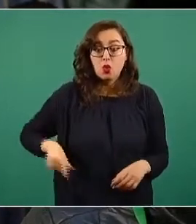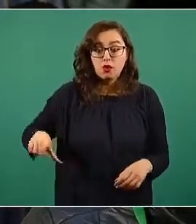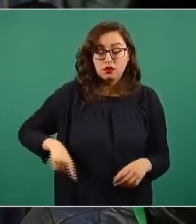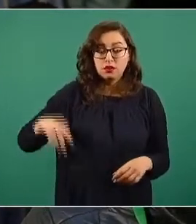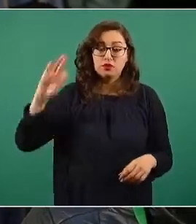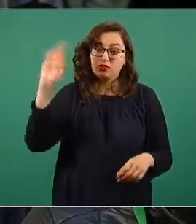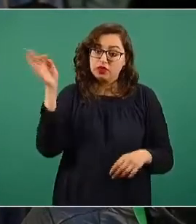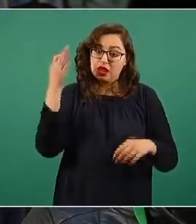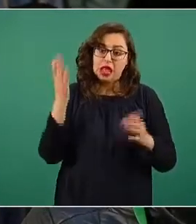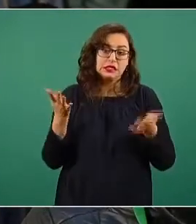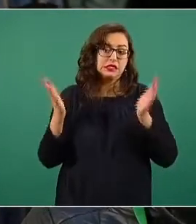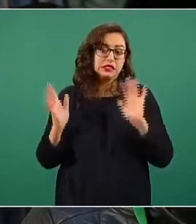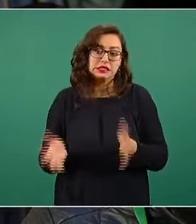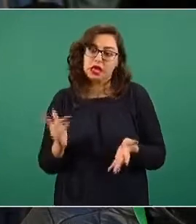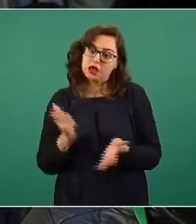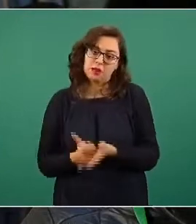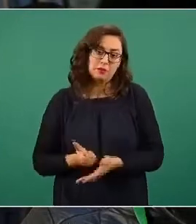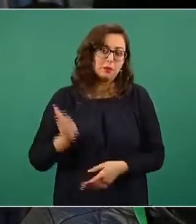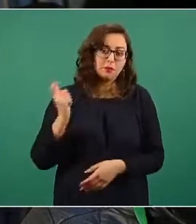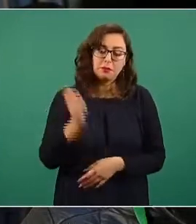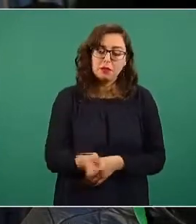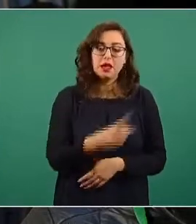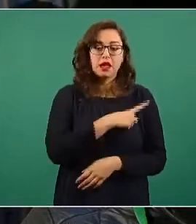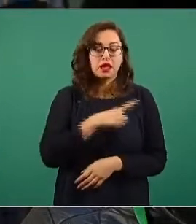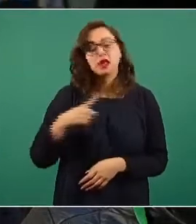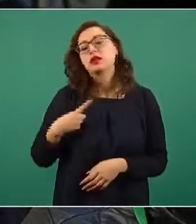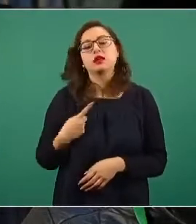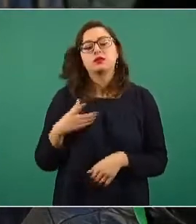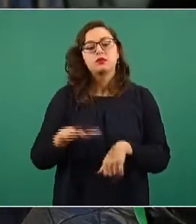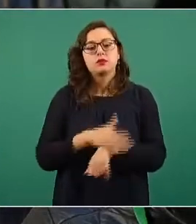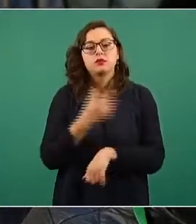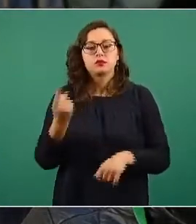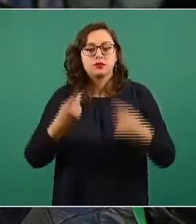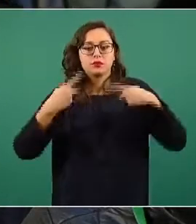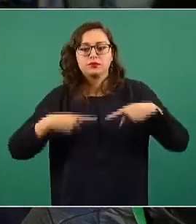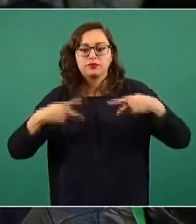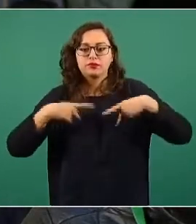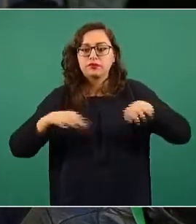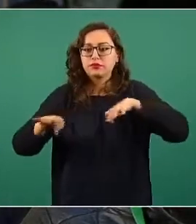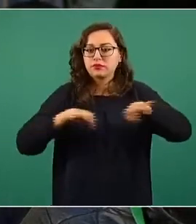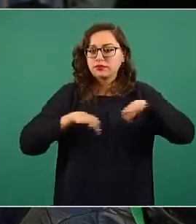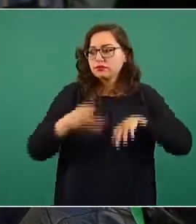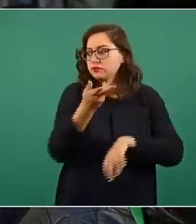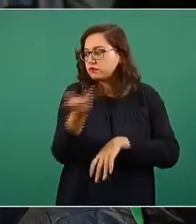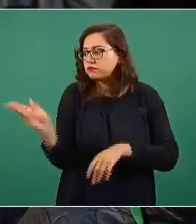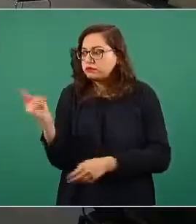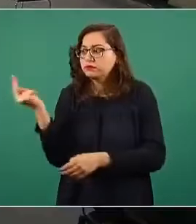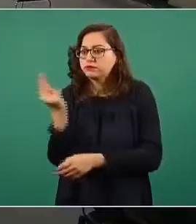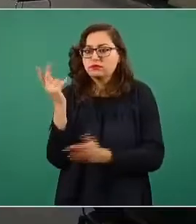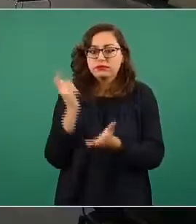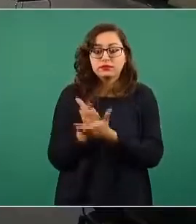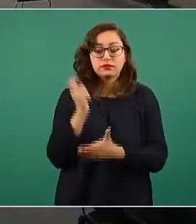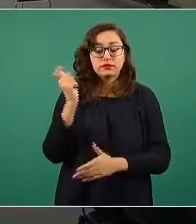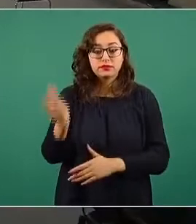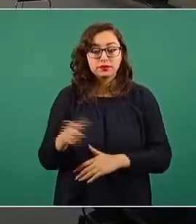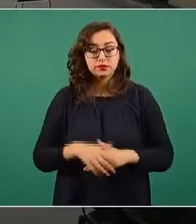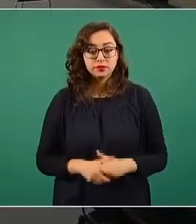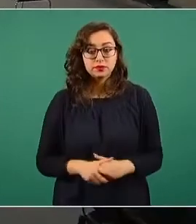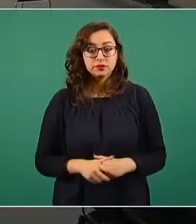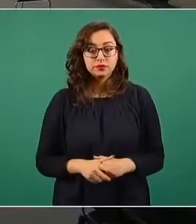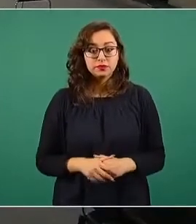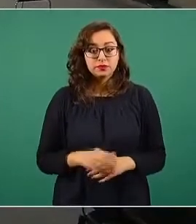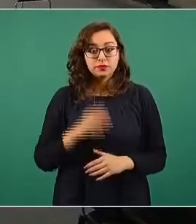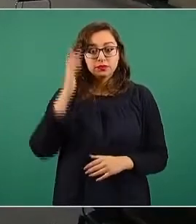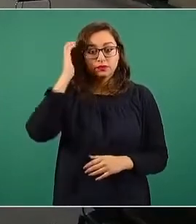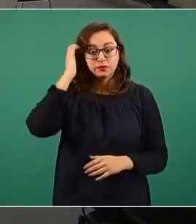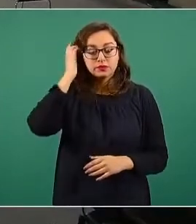que ya trabajó y que los empleados, los trabajadores obreros demandan ya. Bueno, lo que tú acabas de